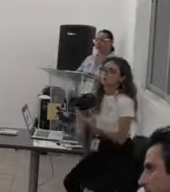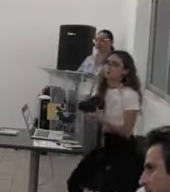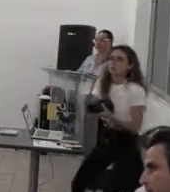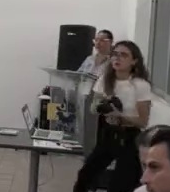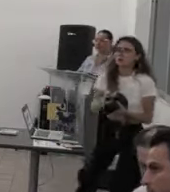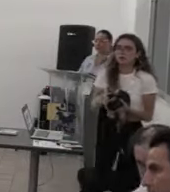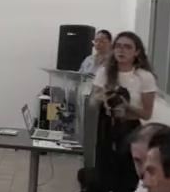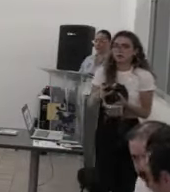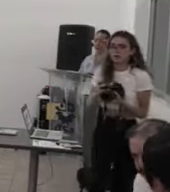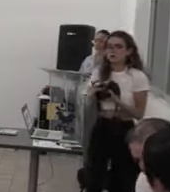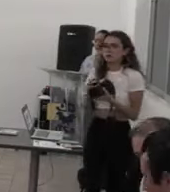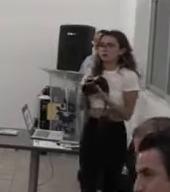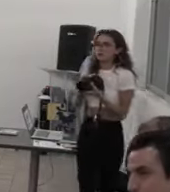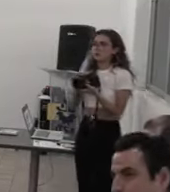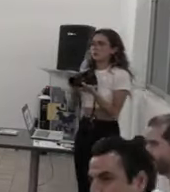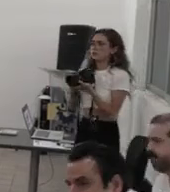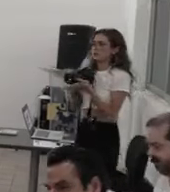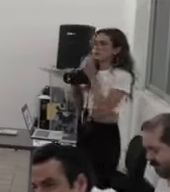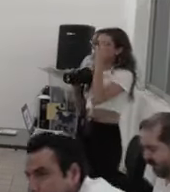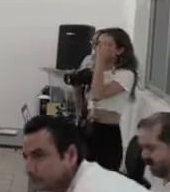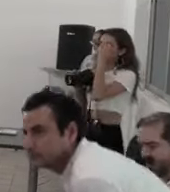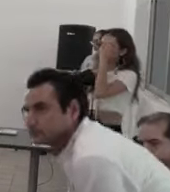el licenciado Eduardo Orihuela.